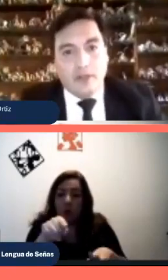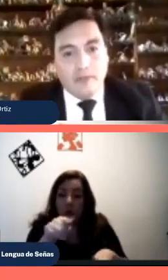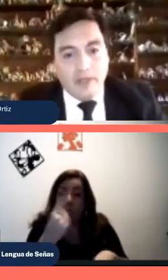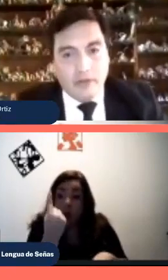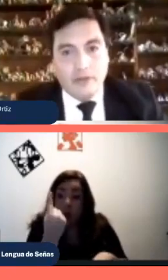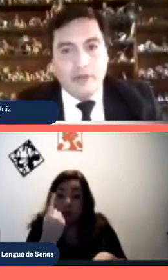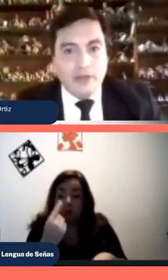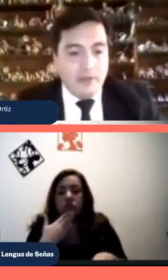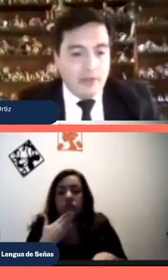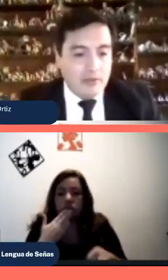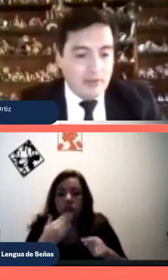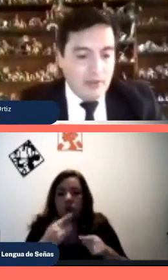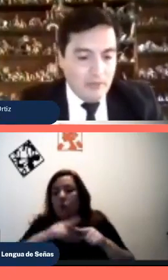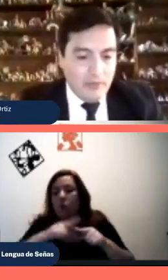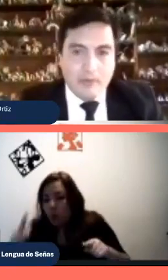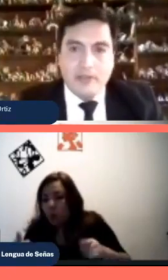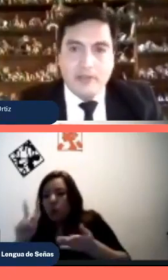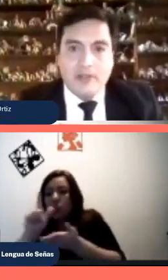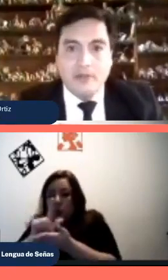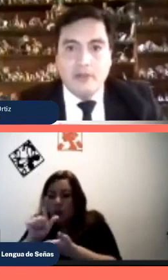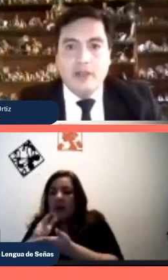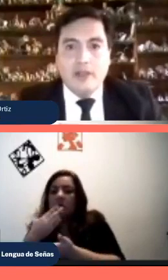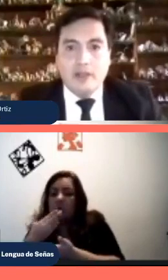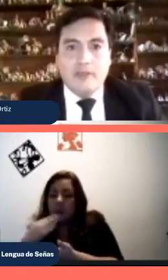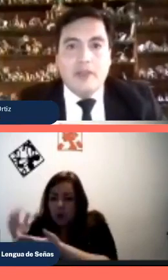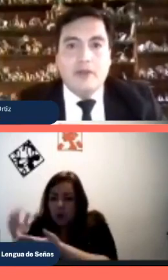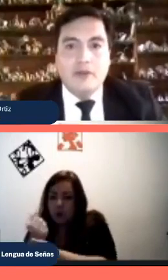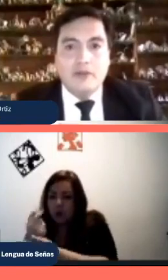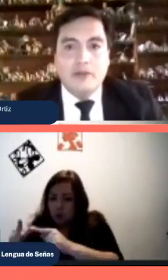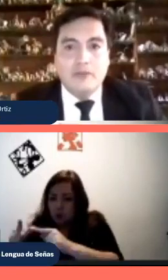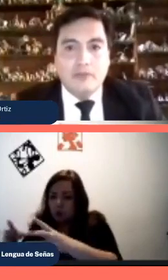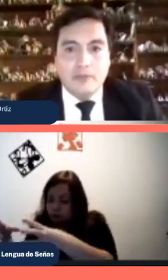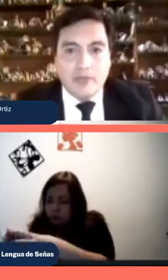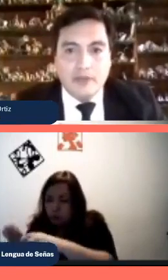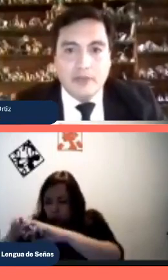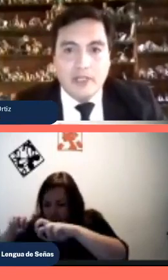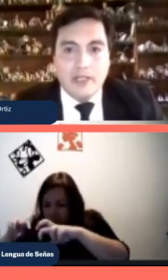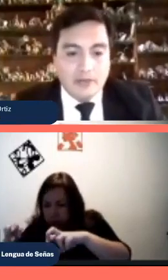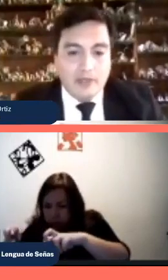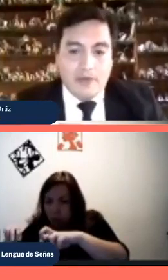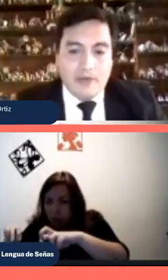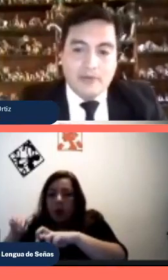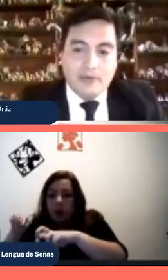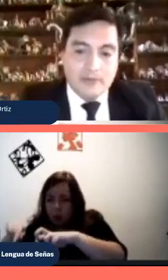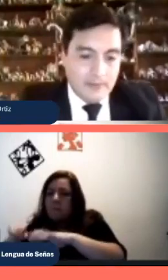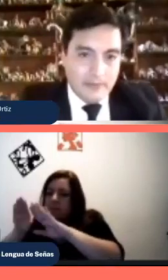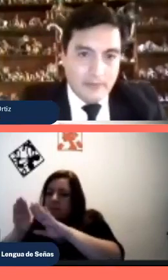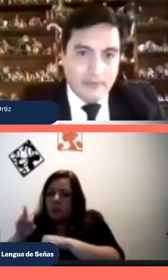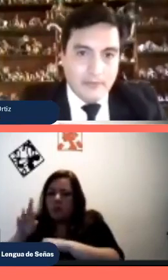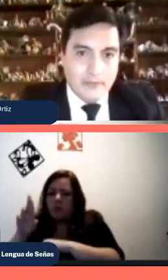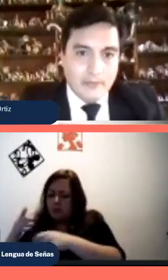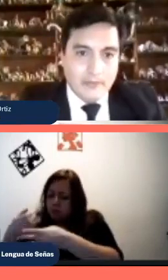encontró también otro yacimiento, creo que un poco más al sur, también con restos de pterosaurios.